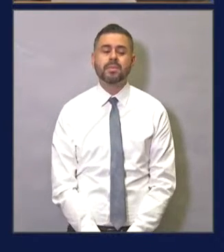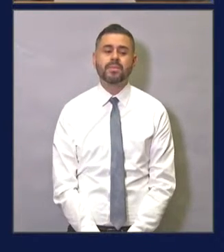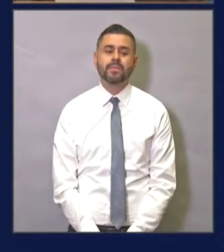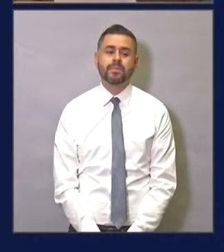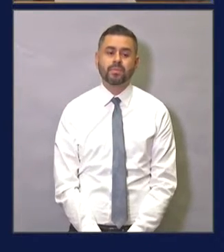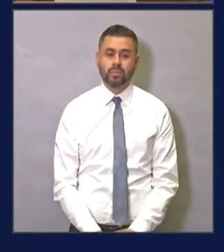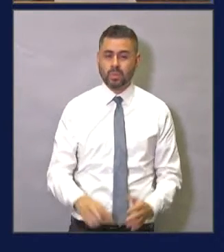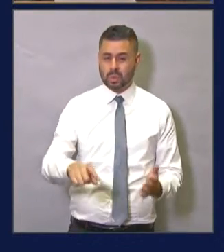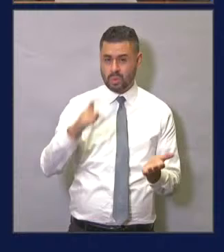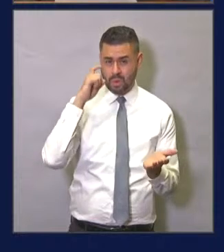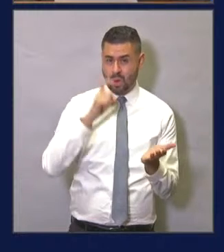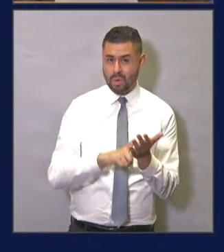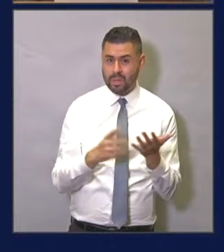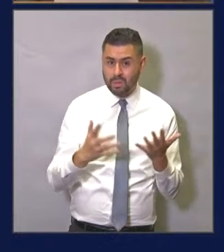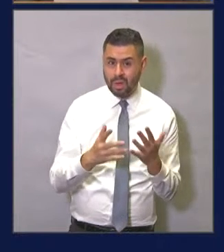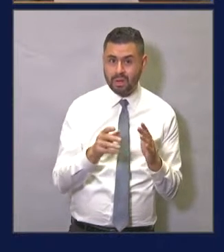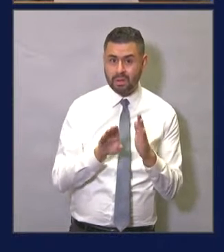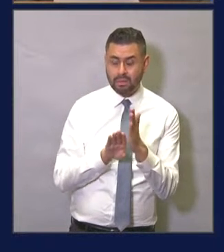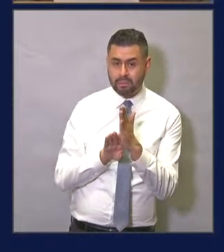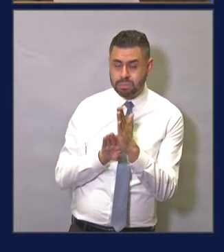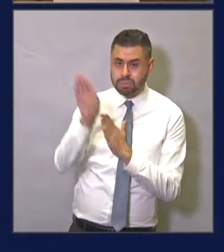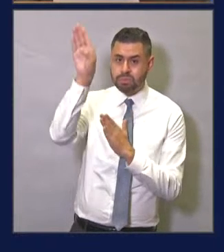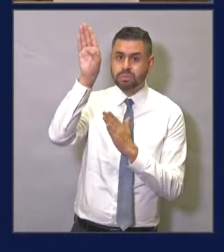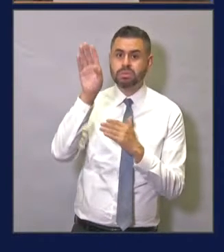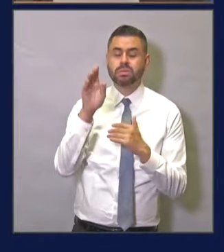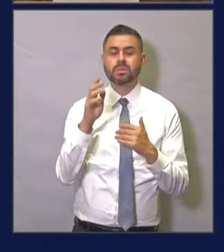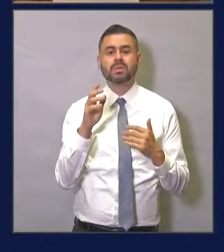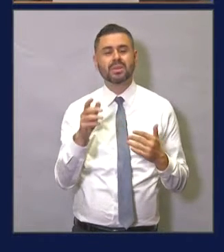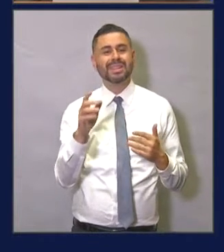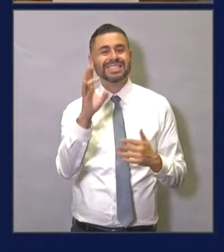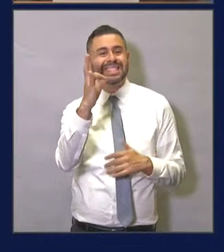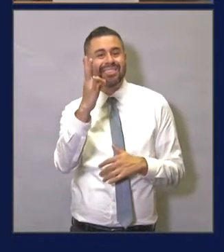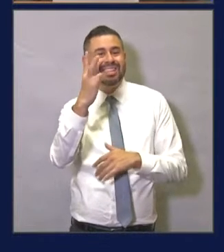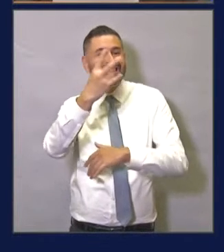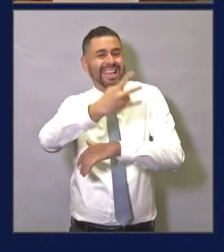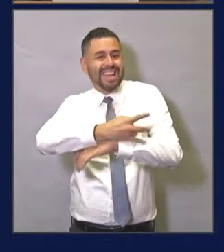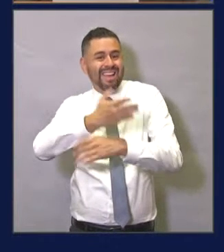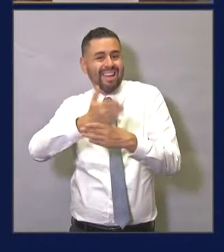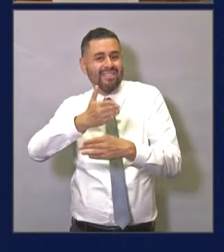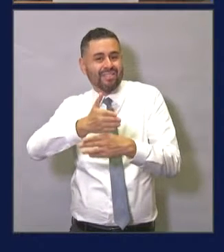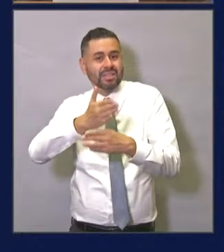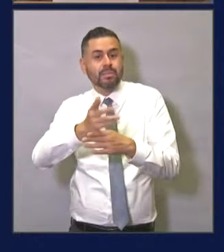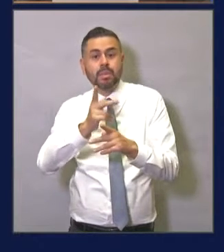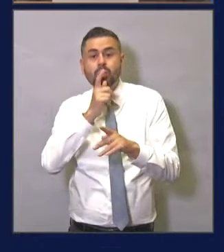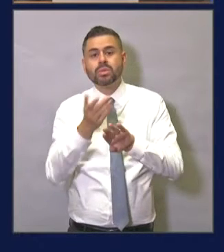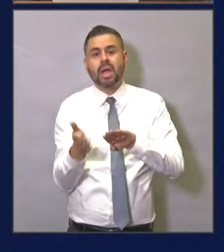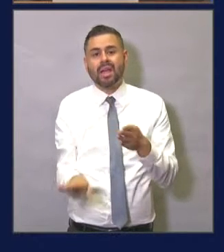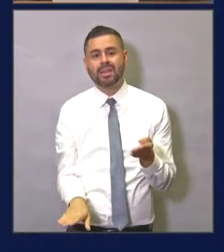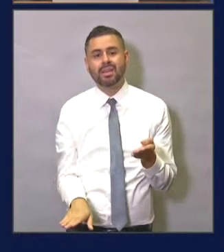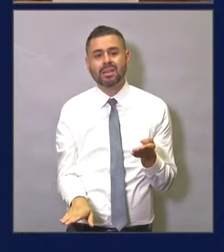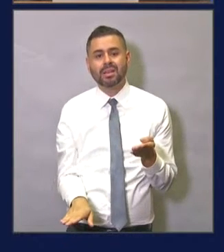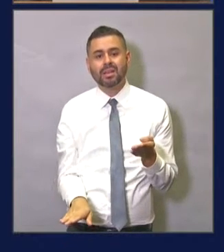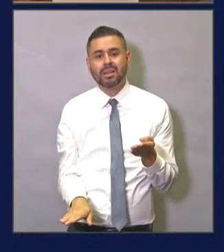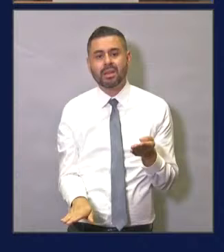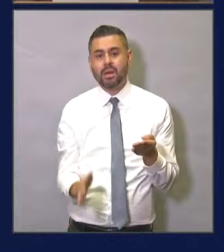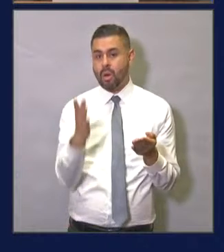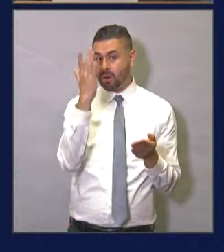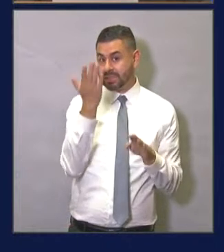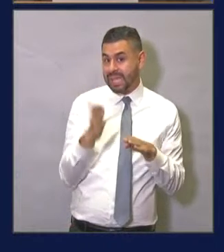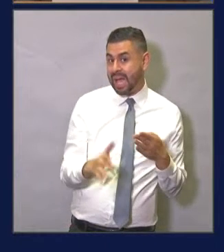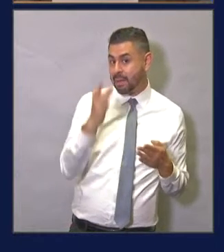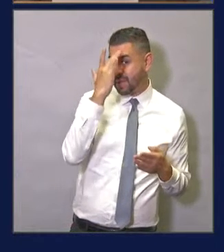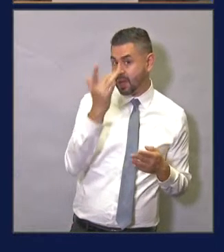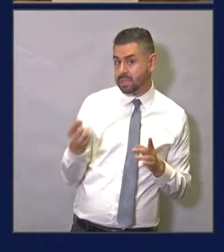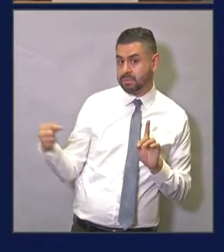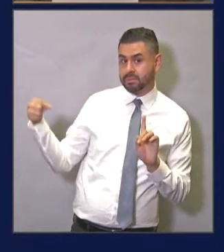En este gráfico podemos ver el promedio de 7 días de la cantidad diaria de fallecimientos por causa de COVID-19 y